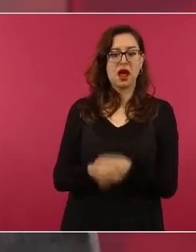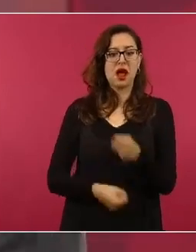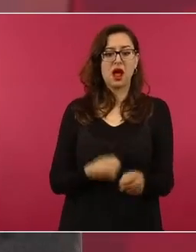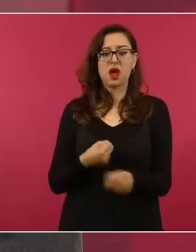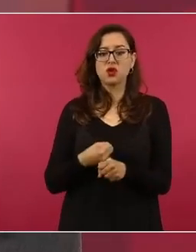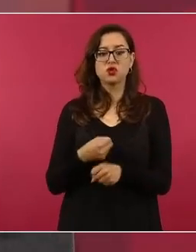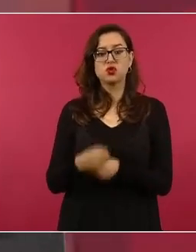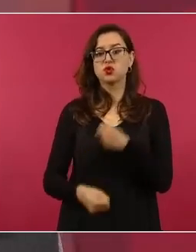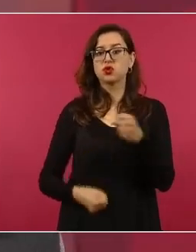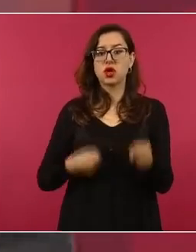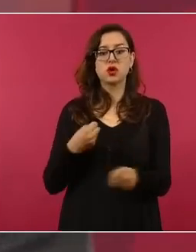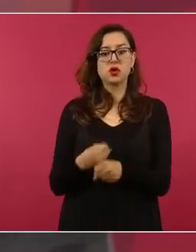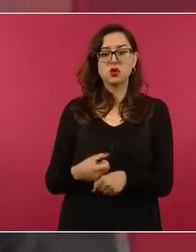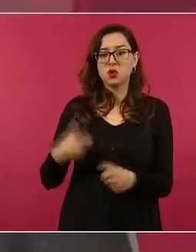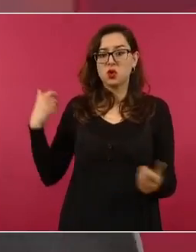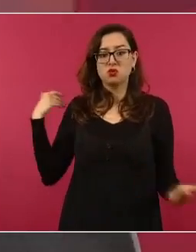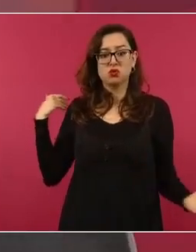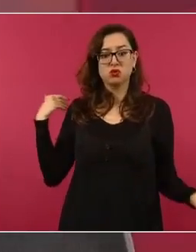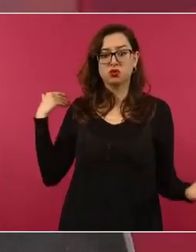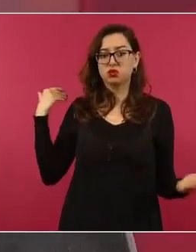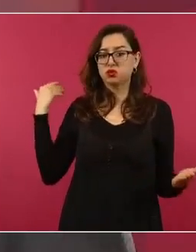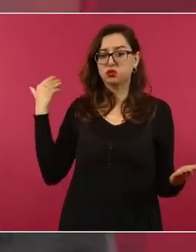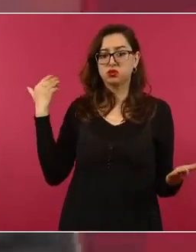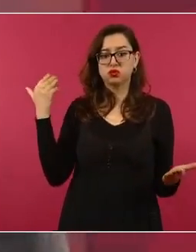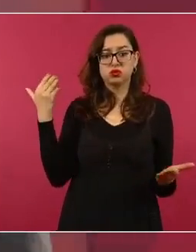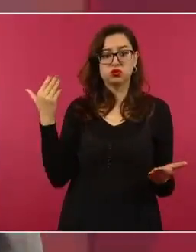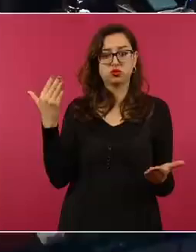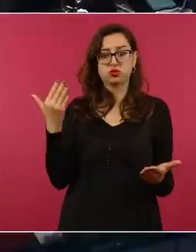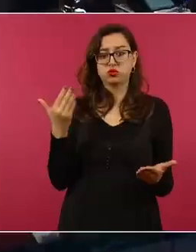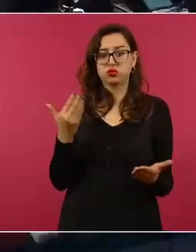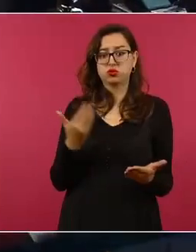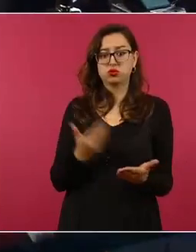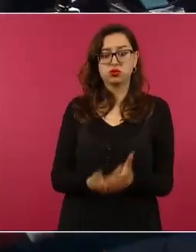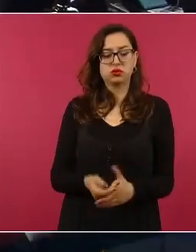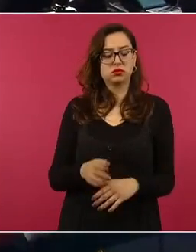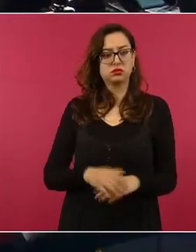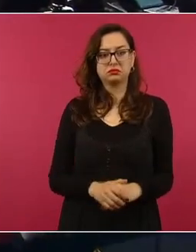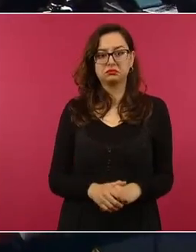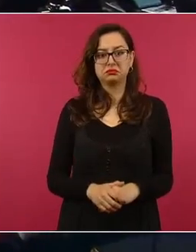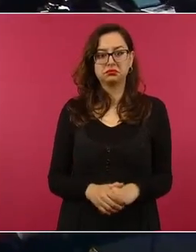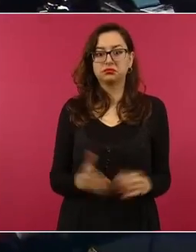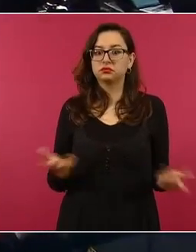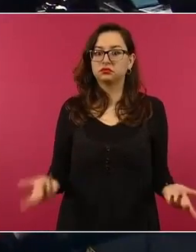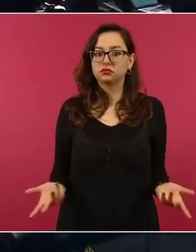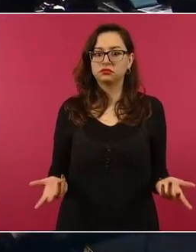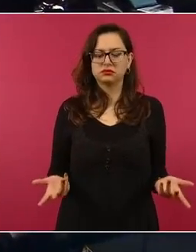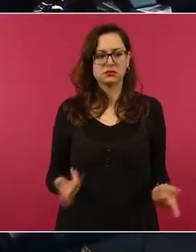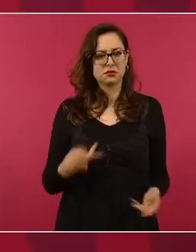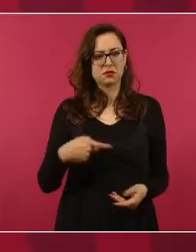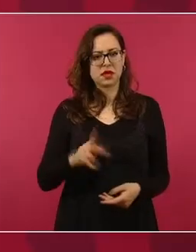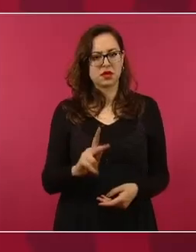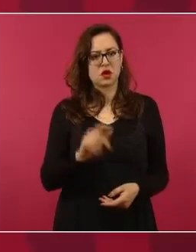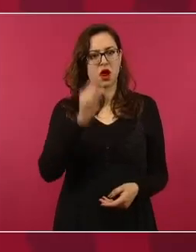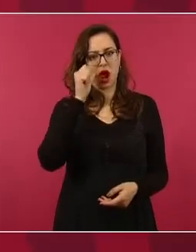ni me entrevistaban. Ayer en Milenio, una cobertura,